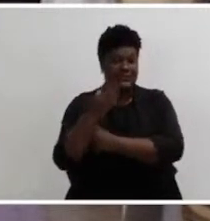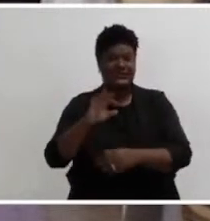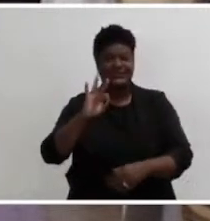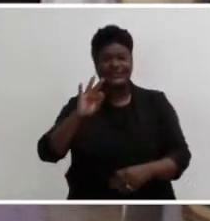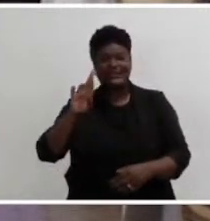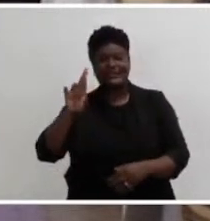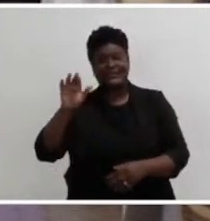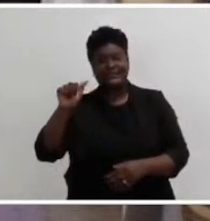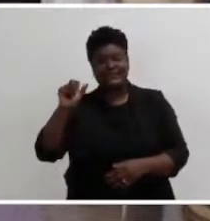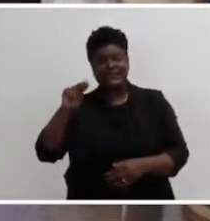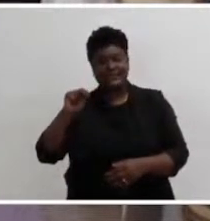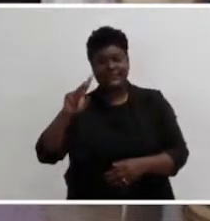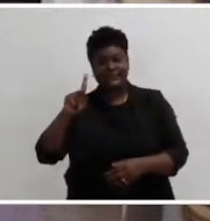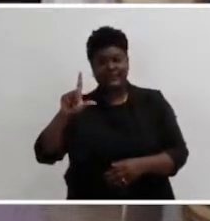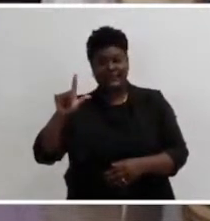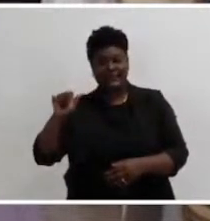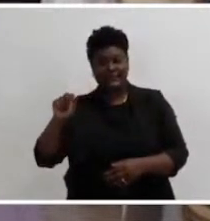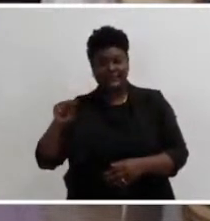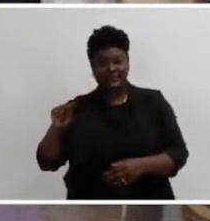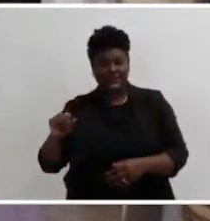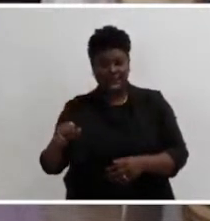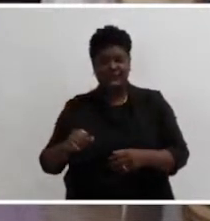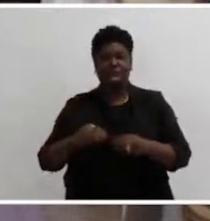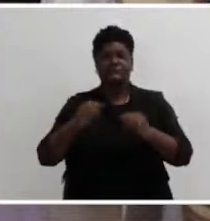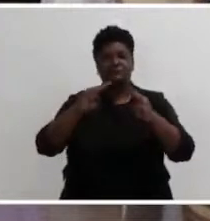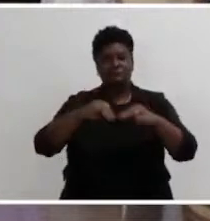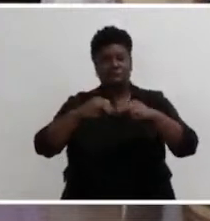del Ministerio de Educación Superior, Ciencia y Tecnología.